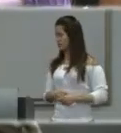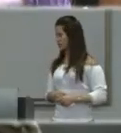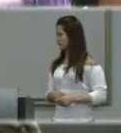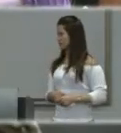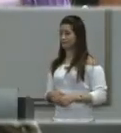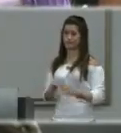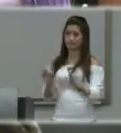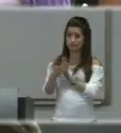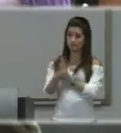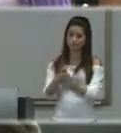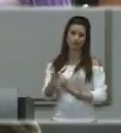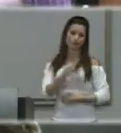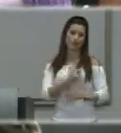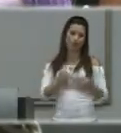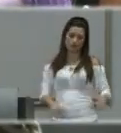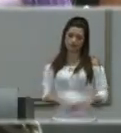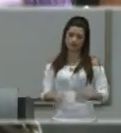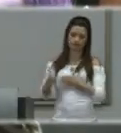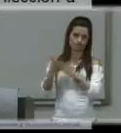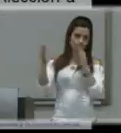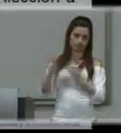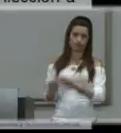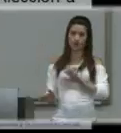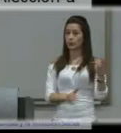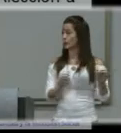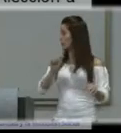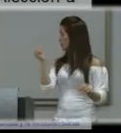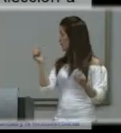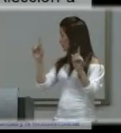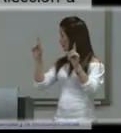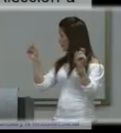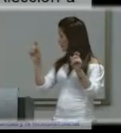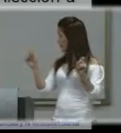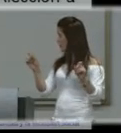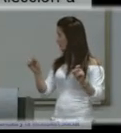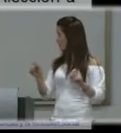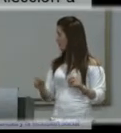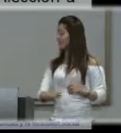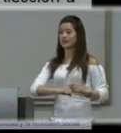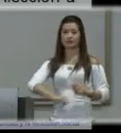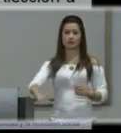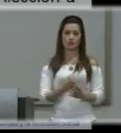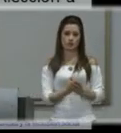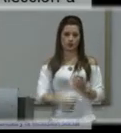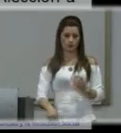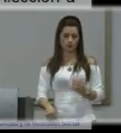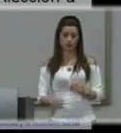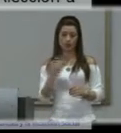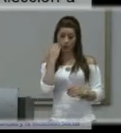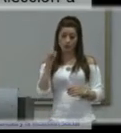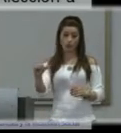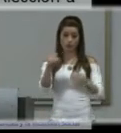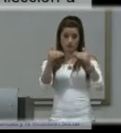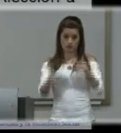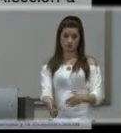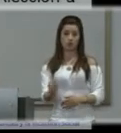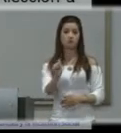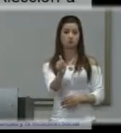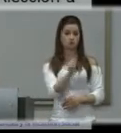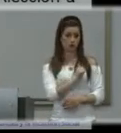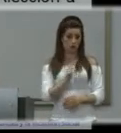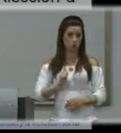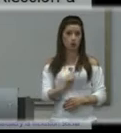en contra de ello. En relación con el derecho al aborto, las mujeres con discapacidad tienen derecho a ejercer su autonomía